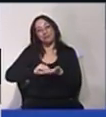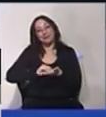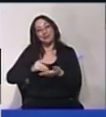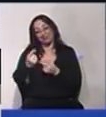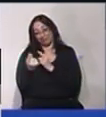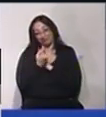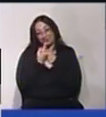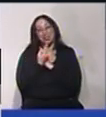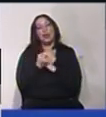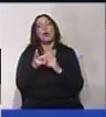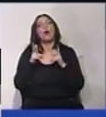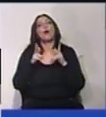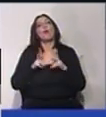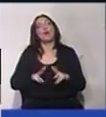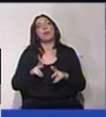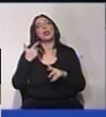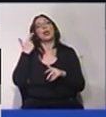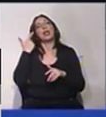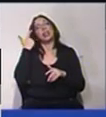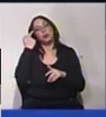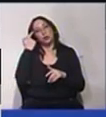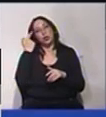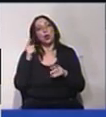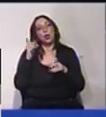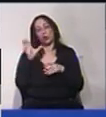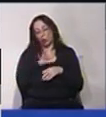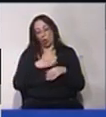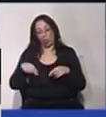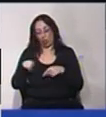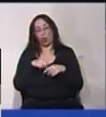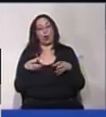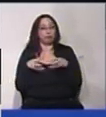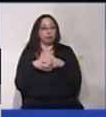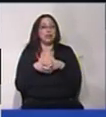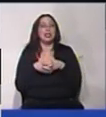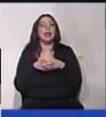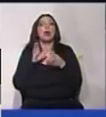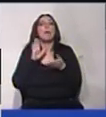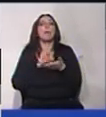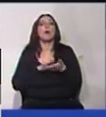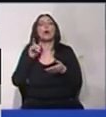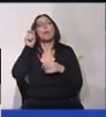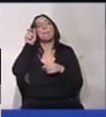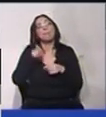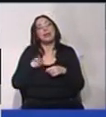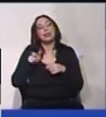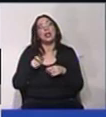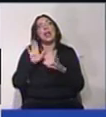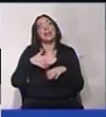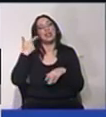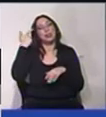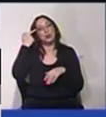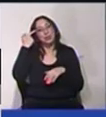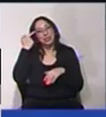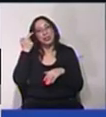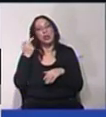tener formación en suicidología. Todo nuestro equipo estaba formado por personas con formación en suicidología,